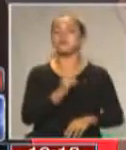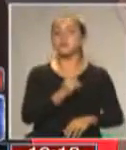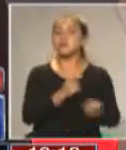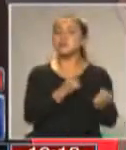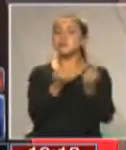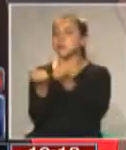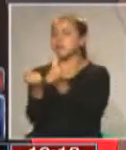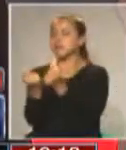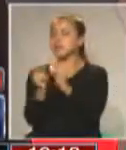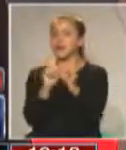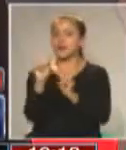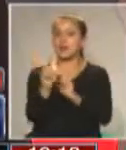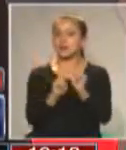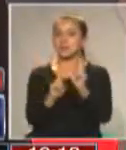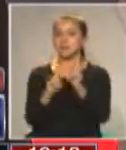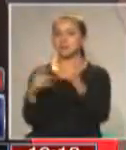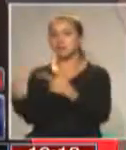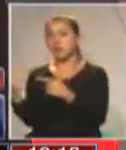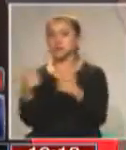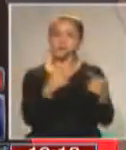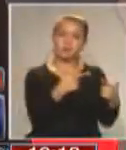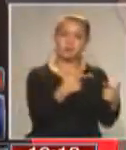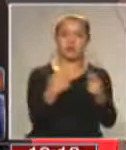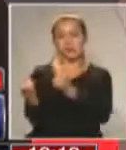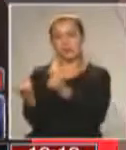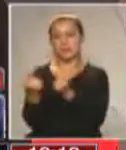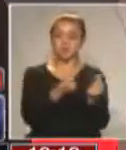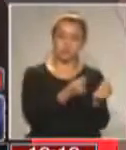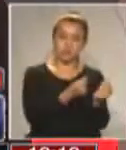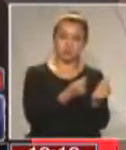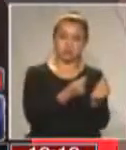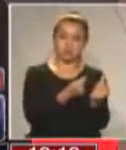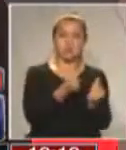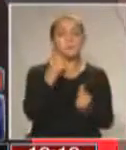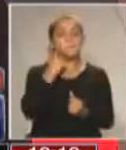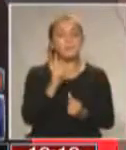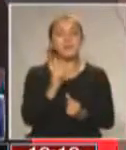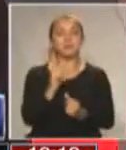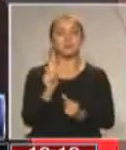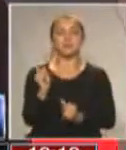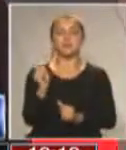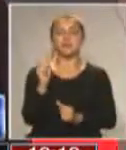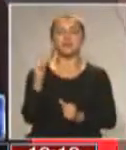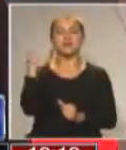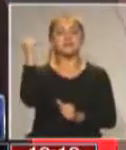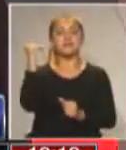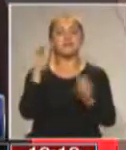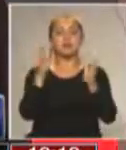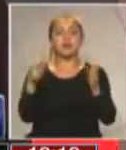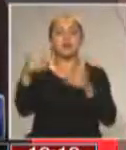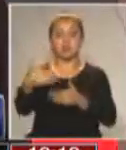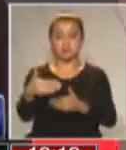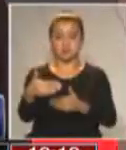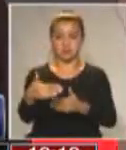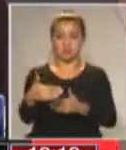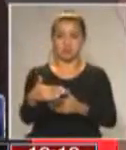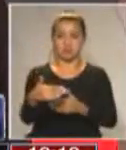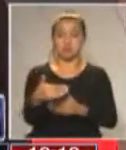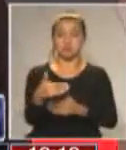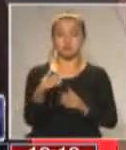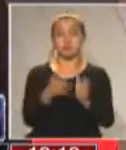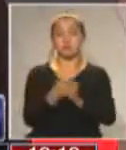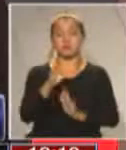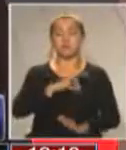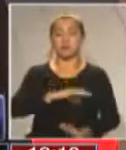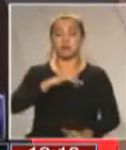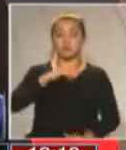en cuanto a la relación dinero y política, que no es transparente, que no es clara y no sabemos cuáles son los límites. Entonces, por ejemplo, en el caso Penta estamos viendo